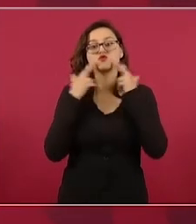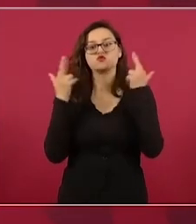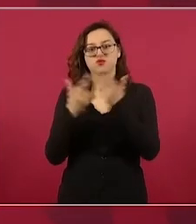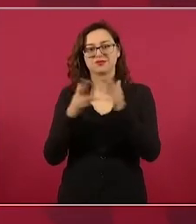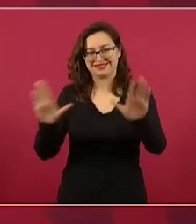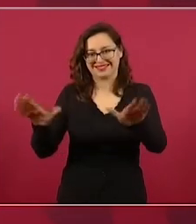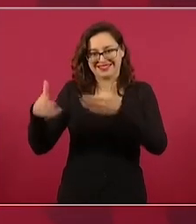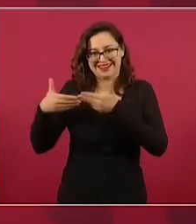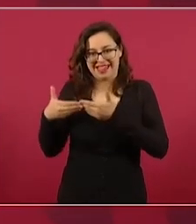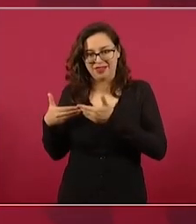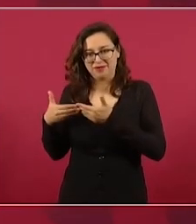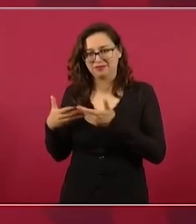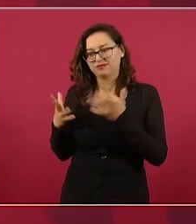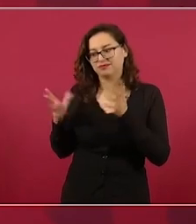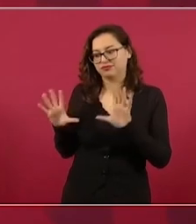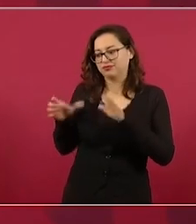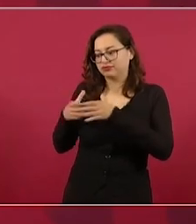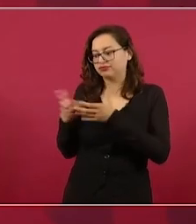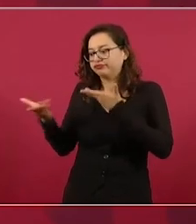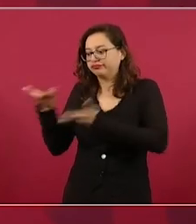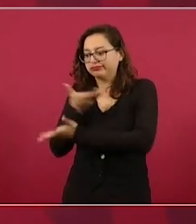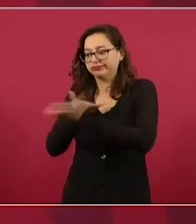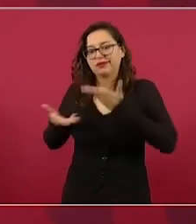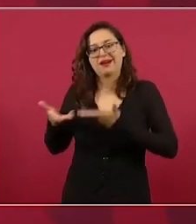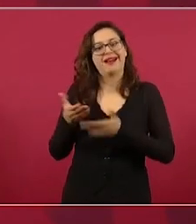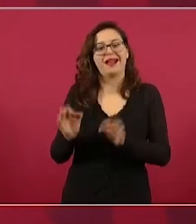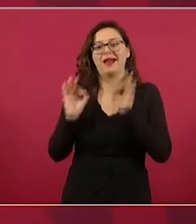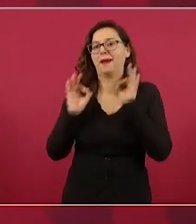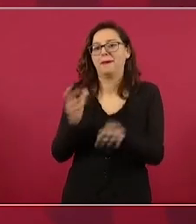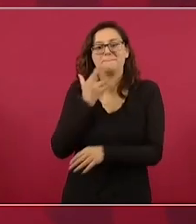Estaba muy contento, muy contento,